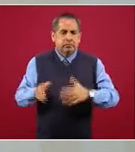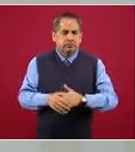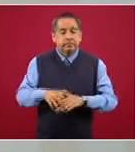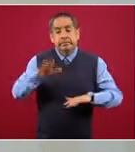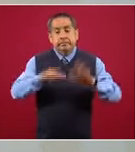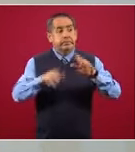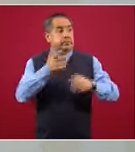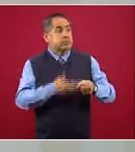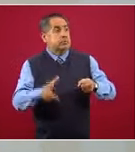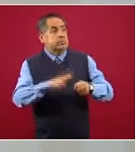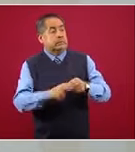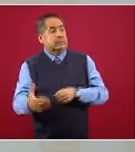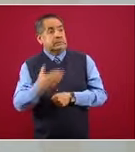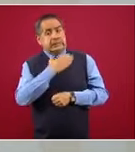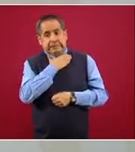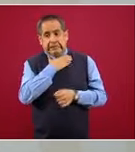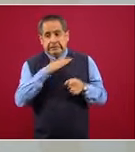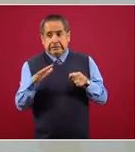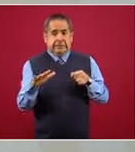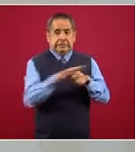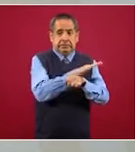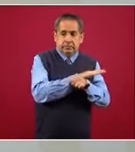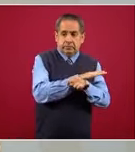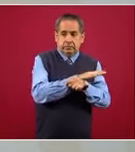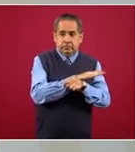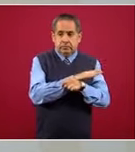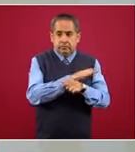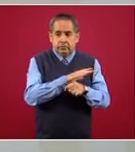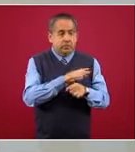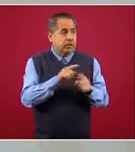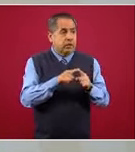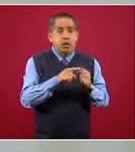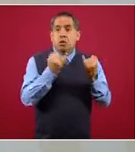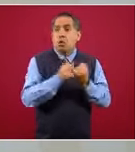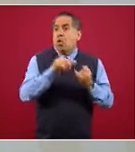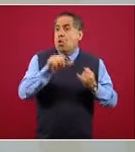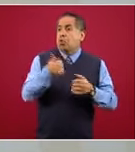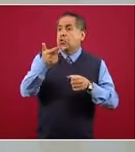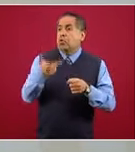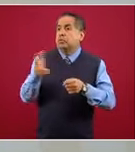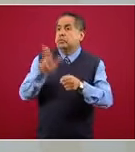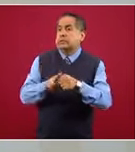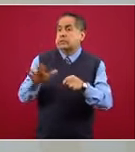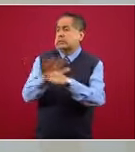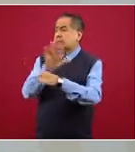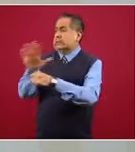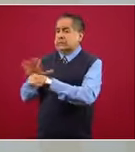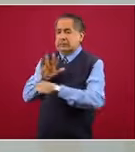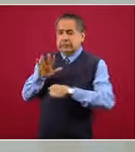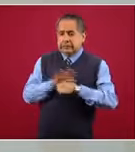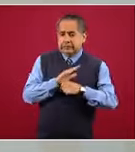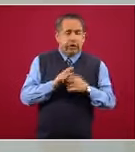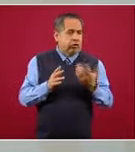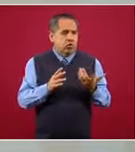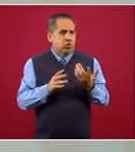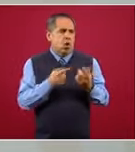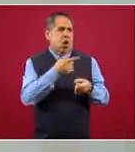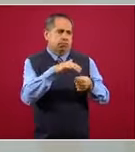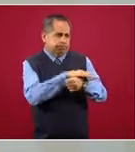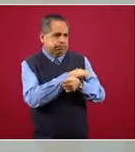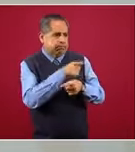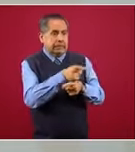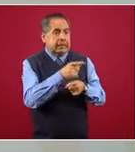que se llena un hospital, pero eso no quiere decir que se llena todos los hospitales de una entidad federativa, de un estado.